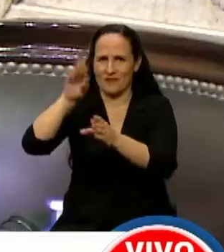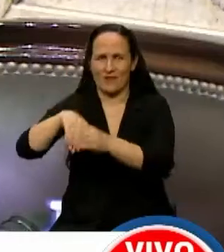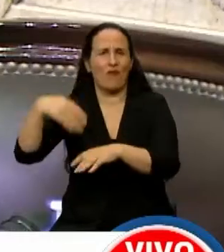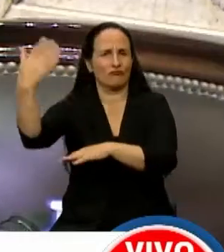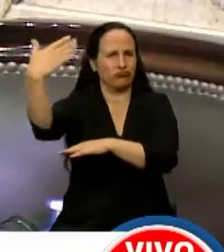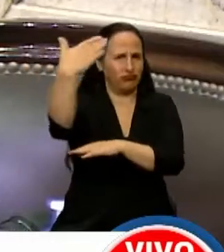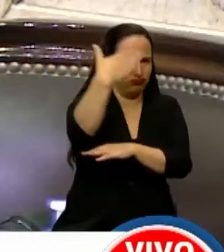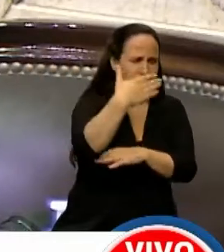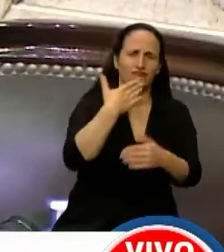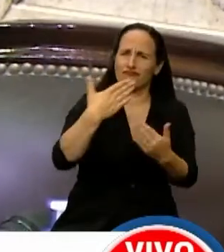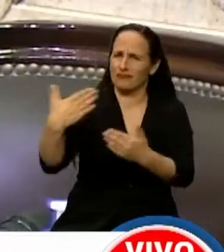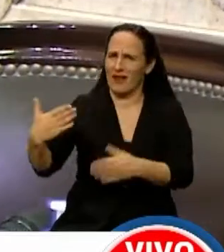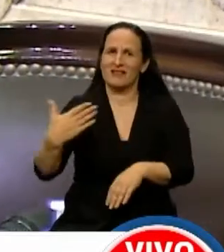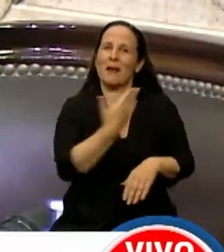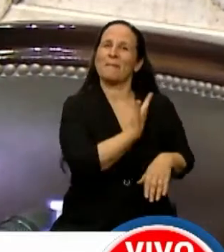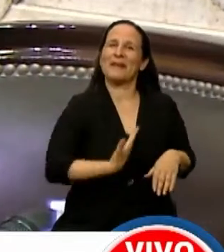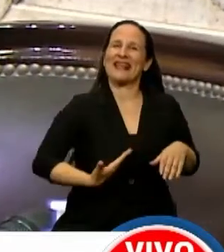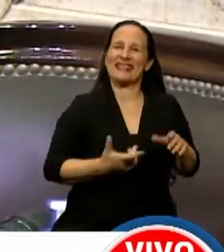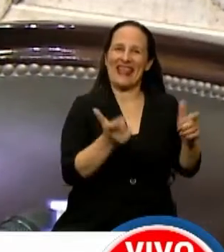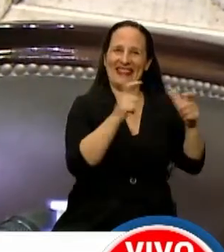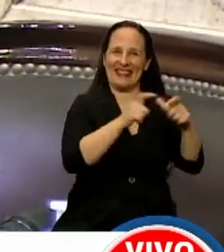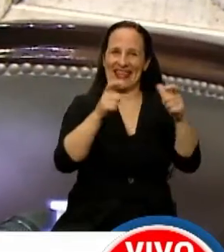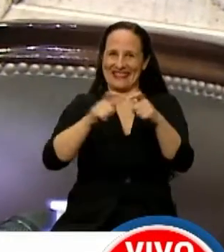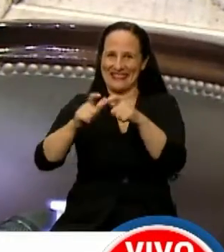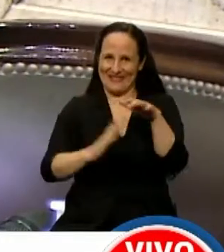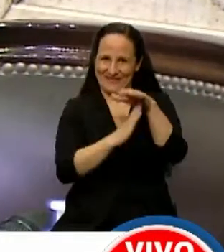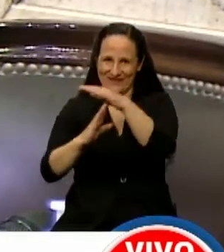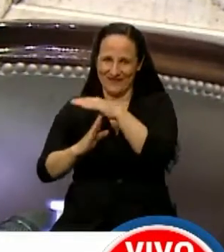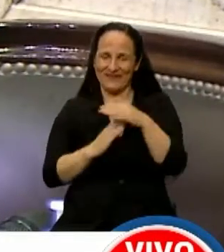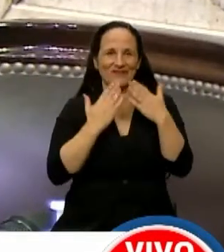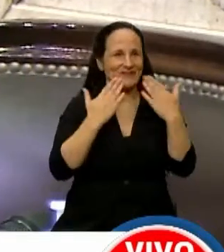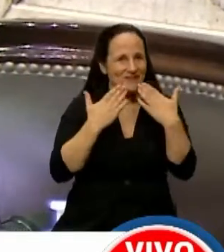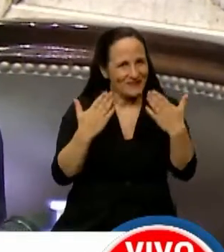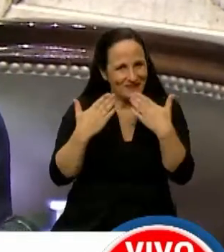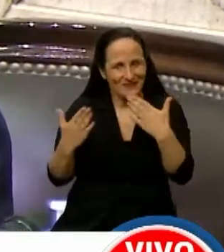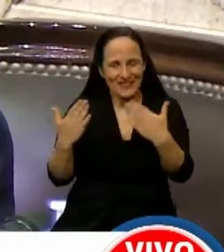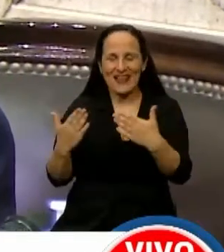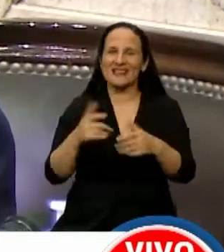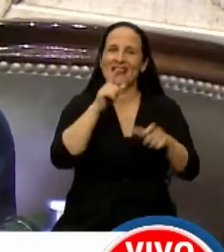expusieron, a los presidentes de cada una de las comisiones y a todos los integrantes